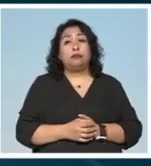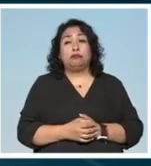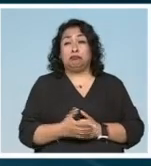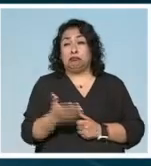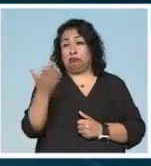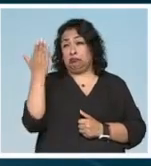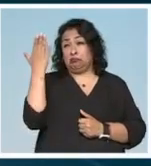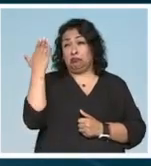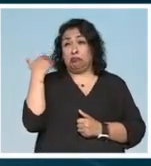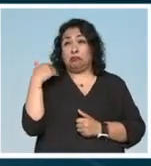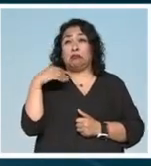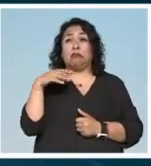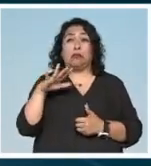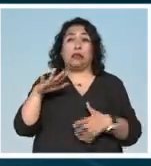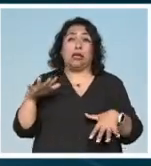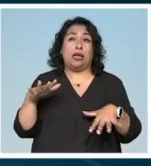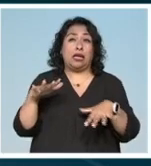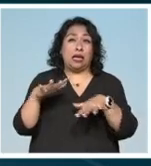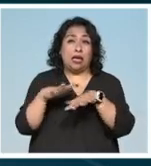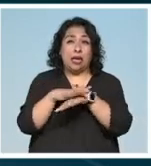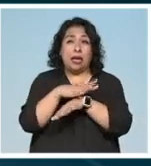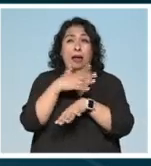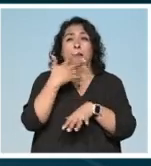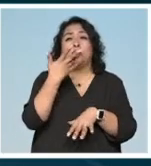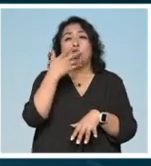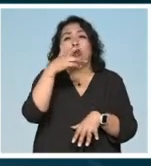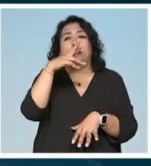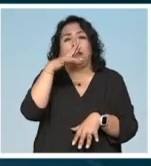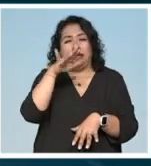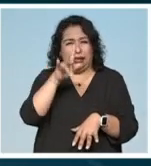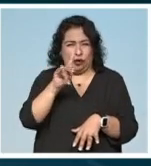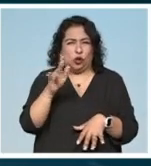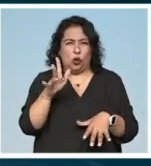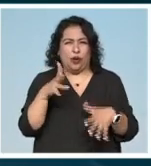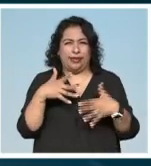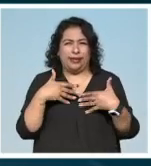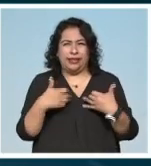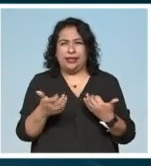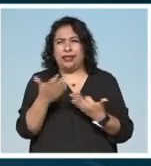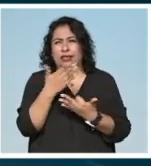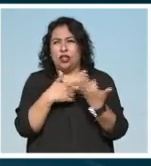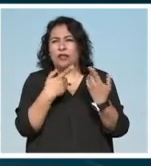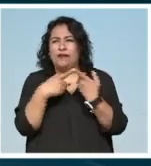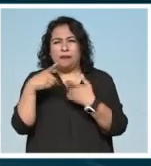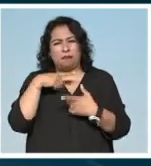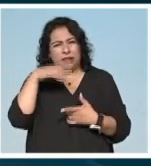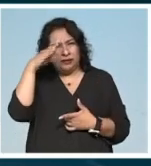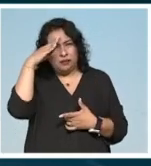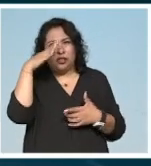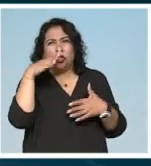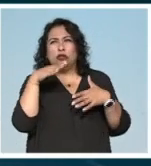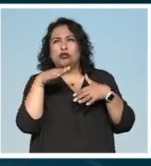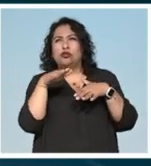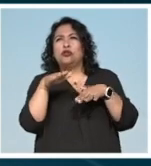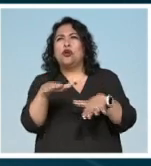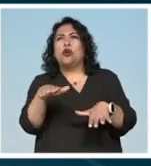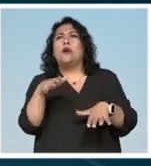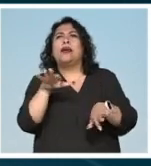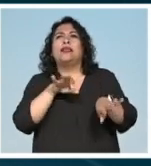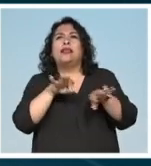Desde el giro, digamos, hermenéutico, interpretativo, todas las reflexiones en torno a las prácticas